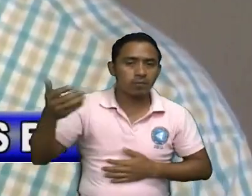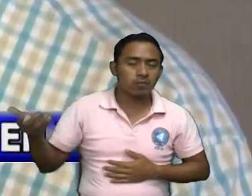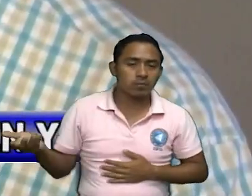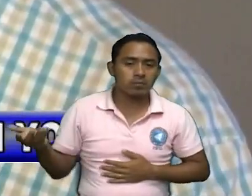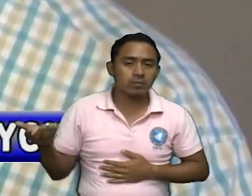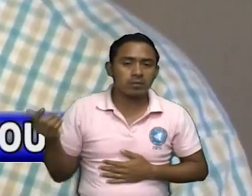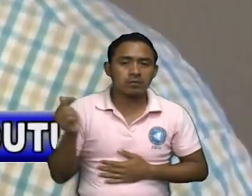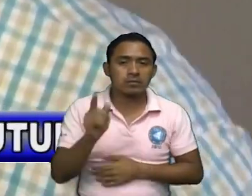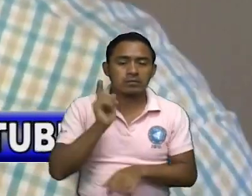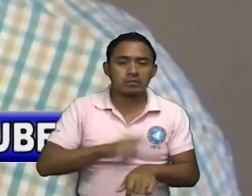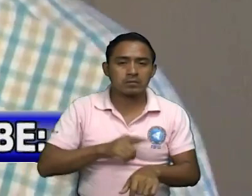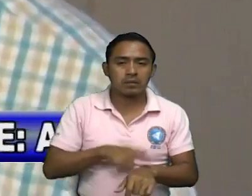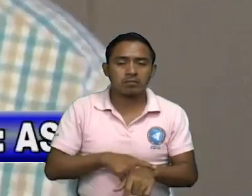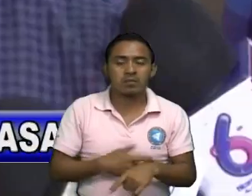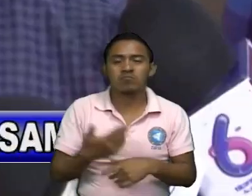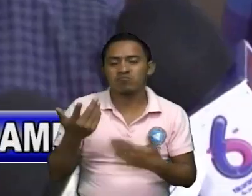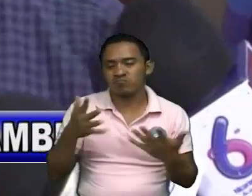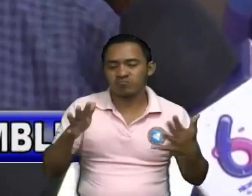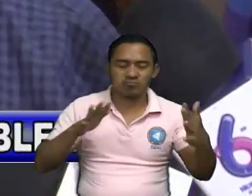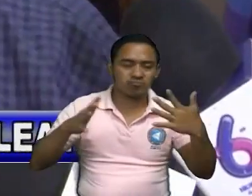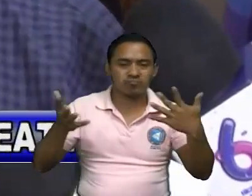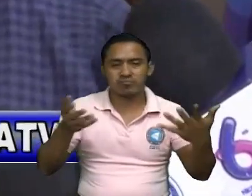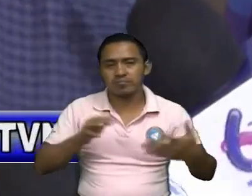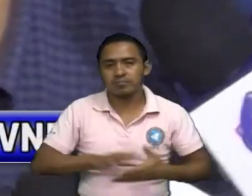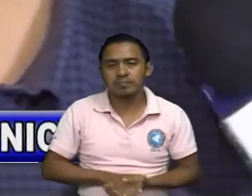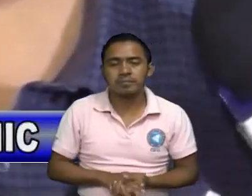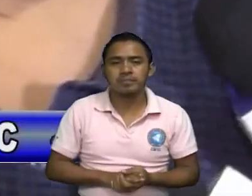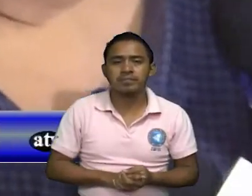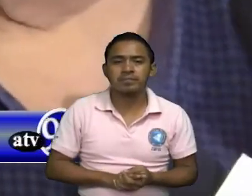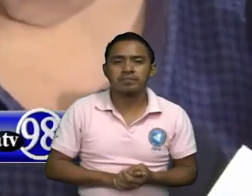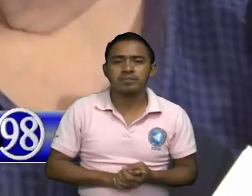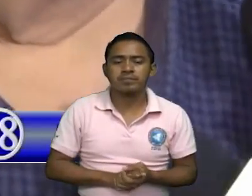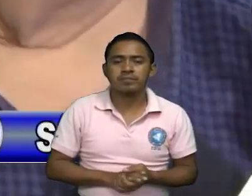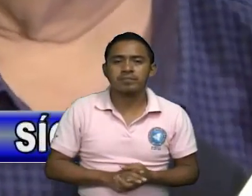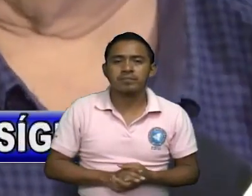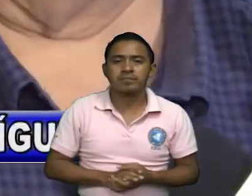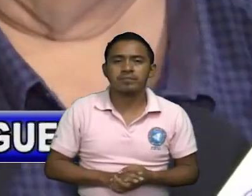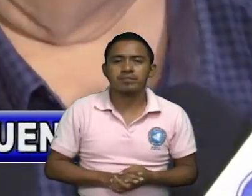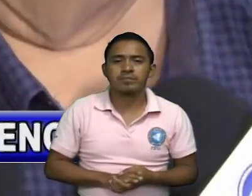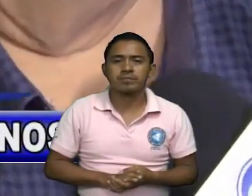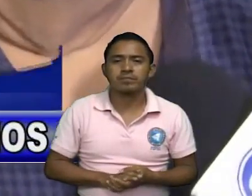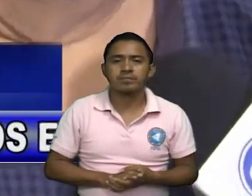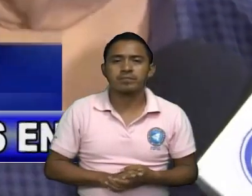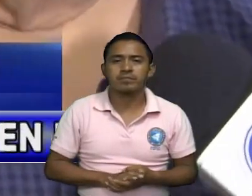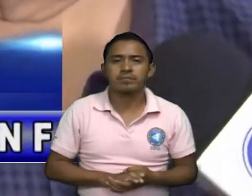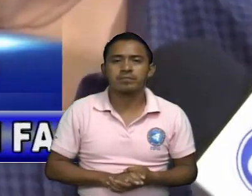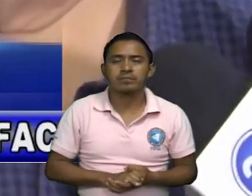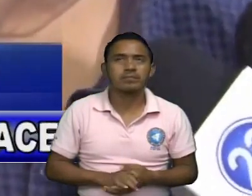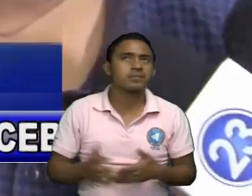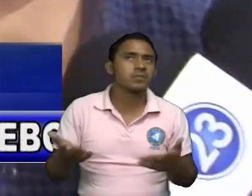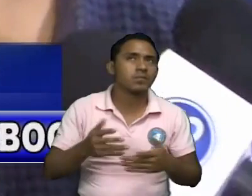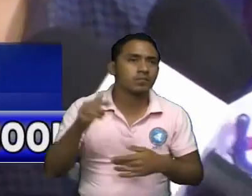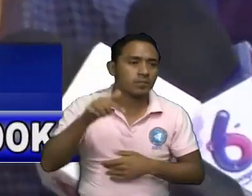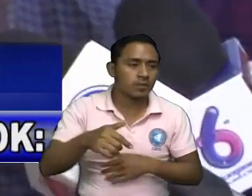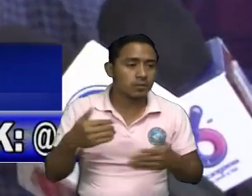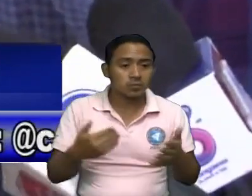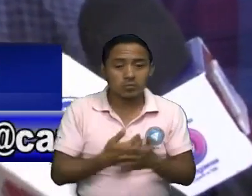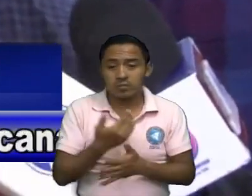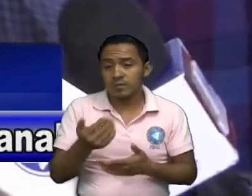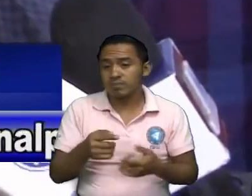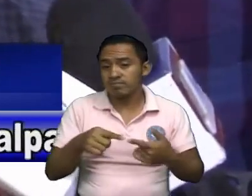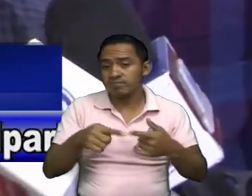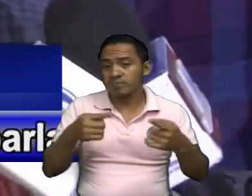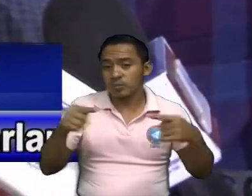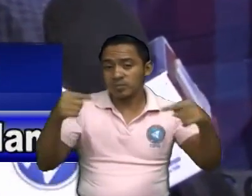en estos momentos altamente difuso. Y vemos una oposición bastante atomizada, según usted. Atomizada,